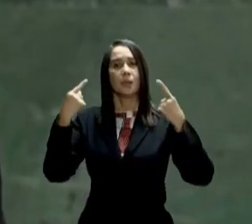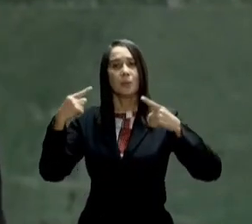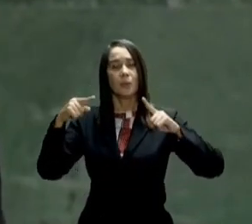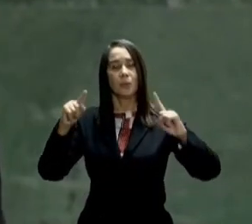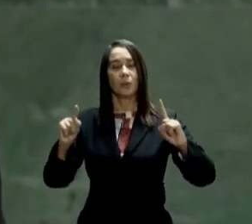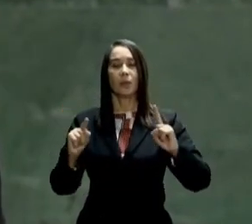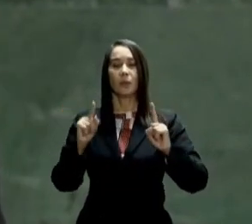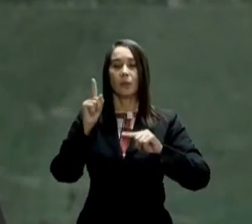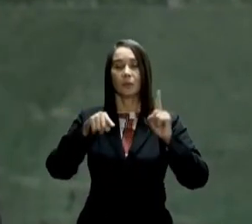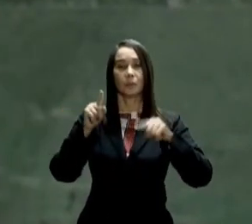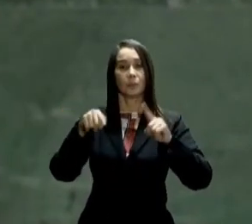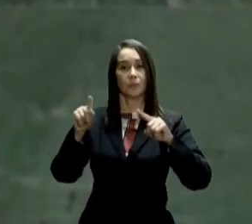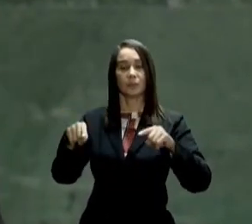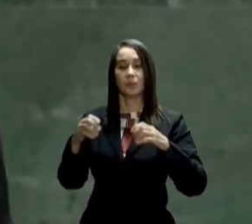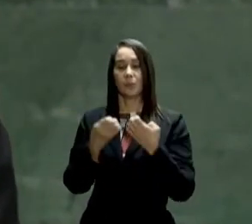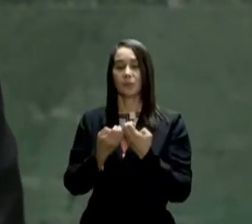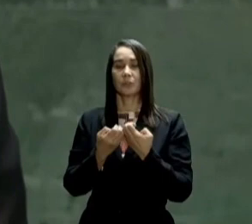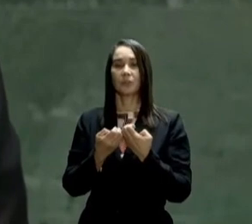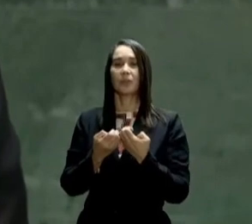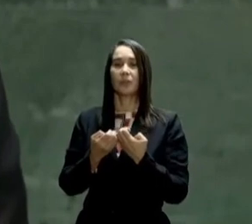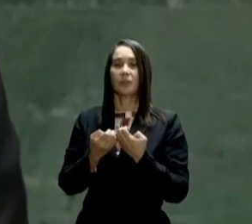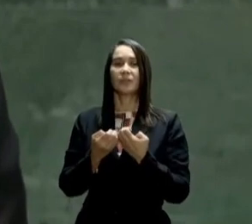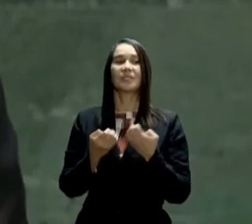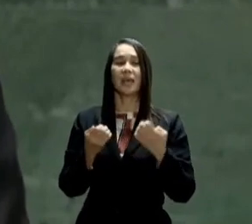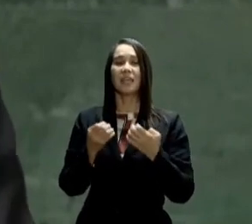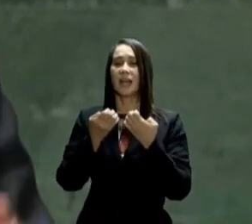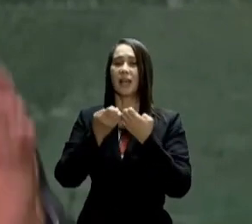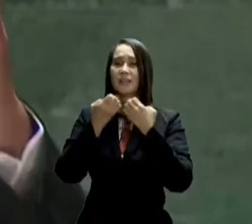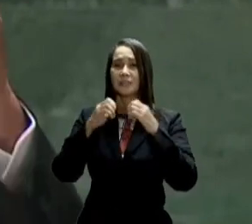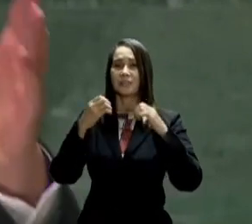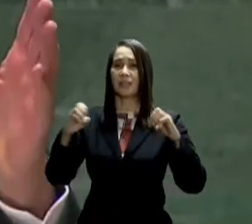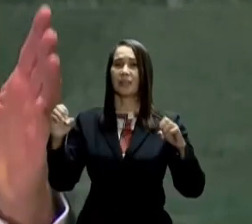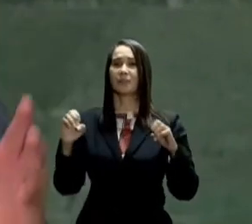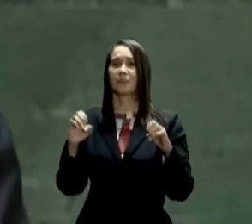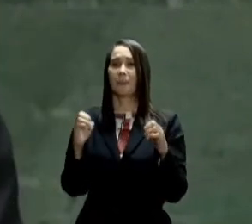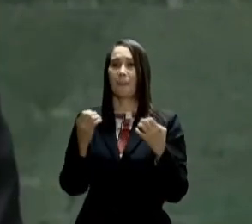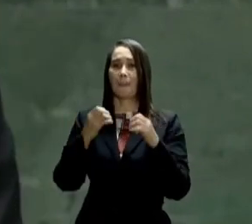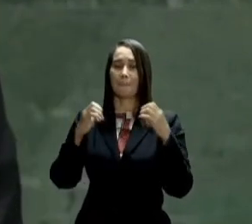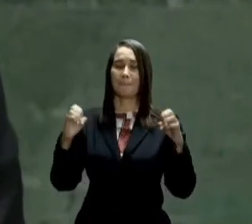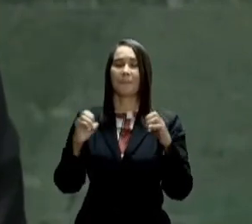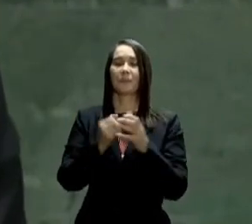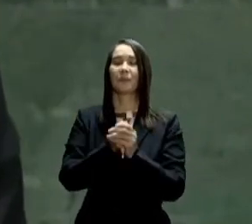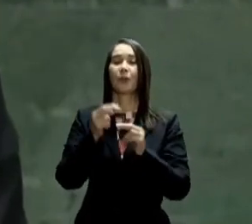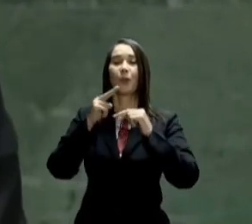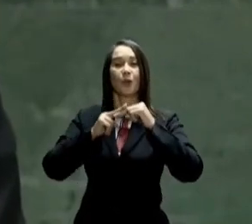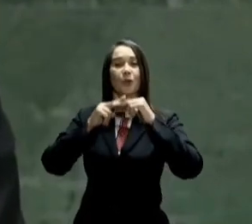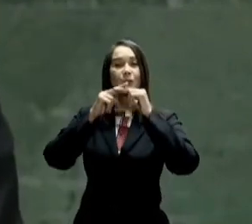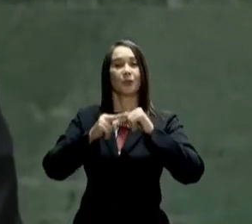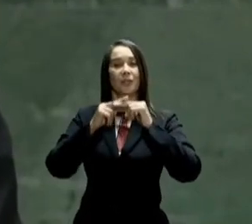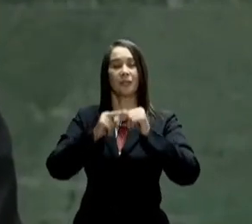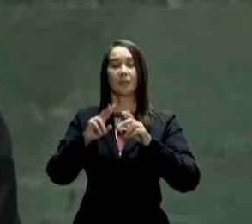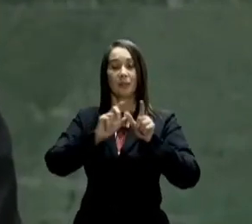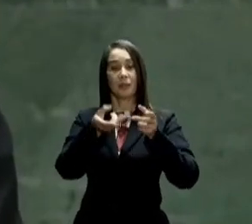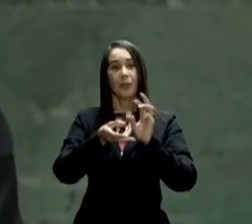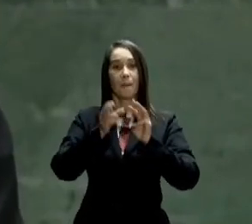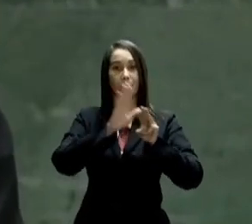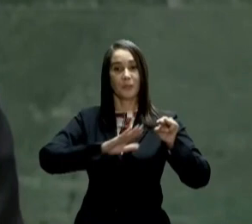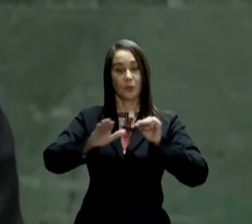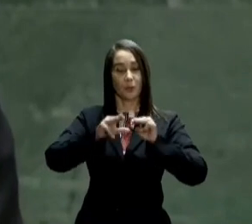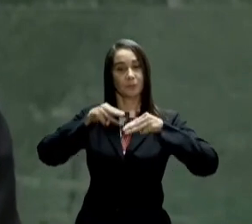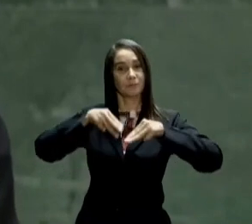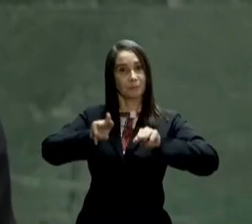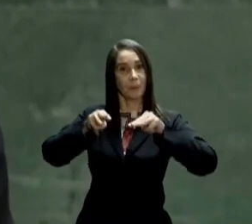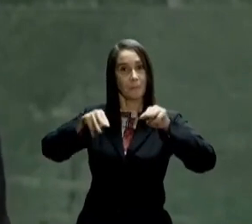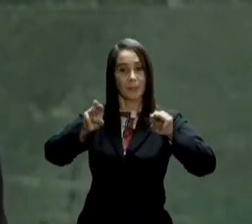emergencia climática, como la reciente adopción de la Convención para la Conservación y el Uso Sostenible de la Diversidad Biológica